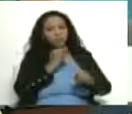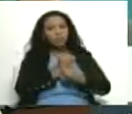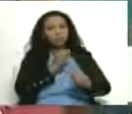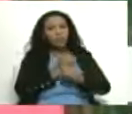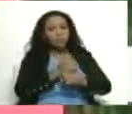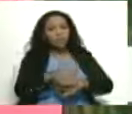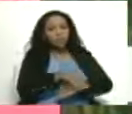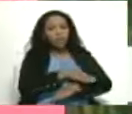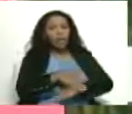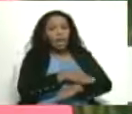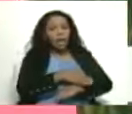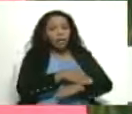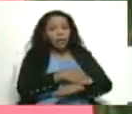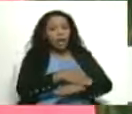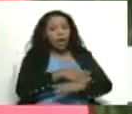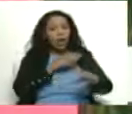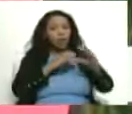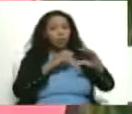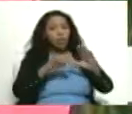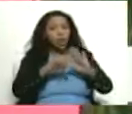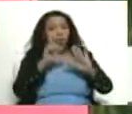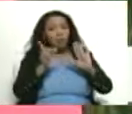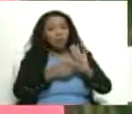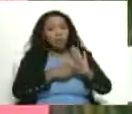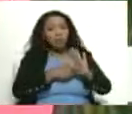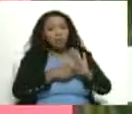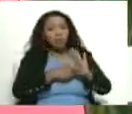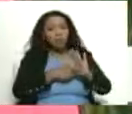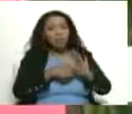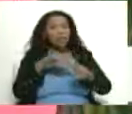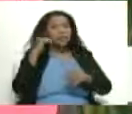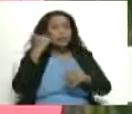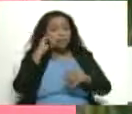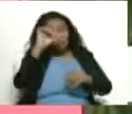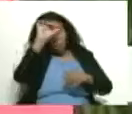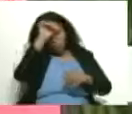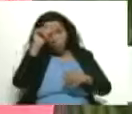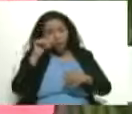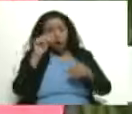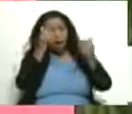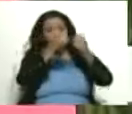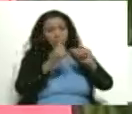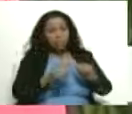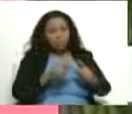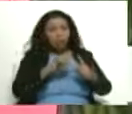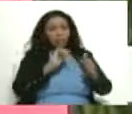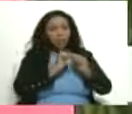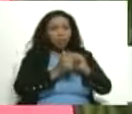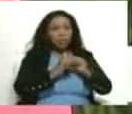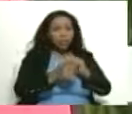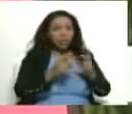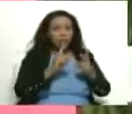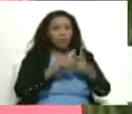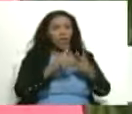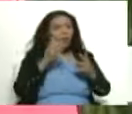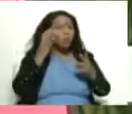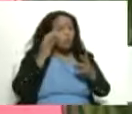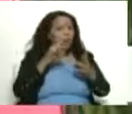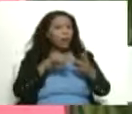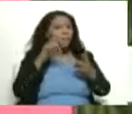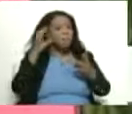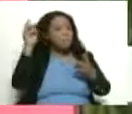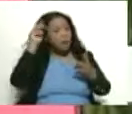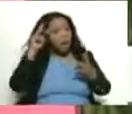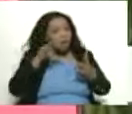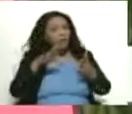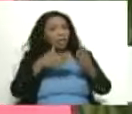y paredes. Por eso este fin de semana vamos todos, los artistas, los deportistas, las mujeres, las maestras, los